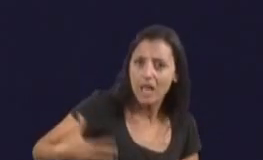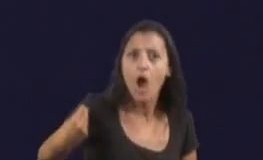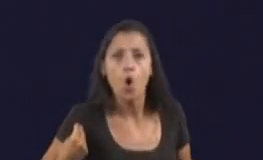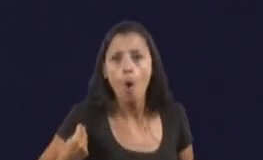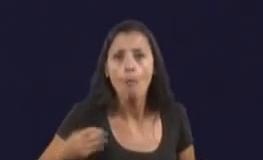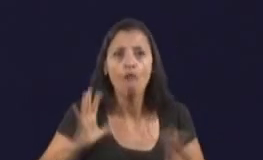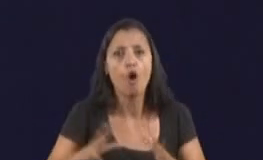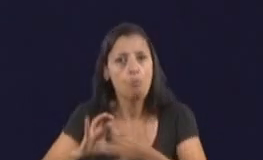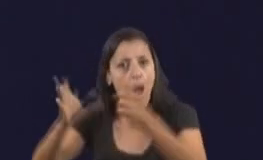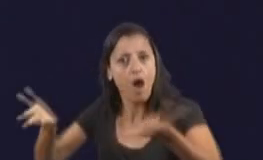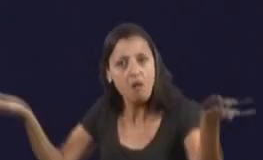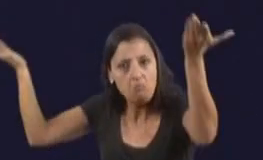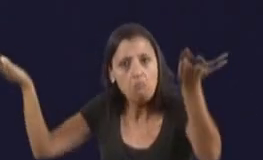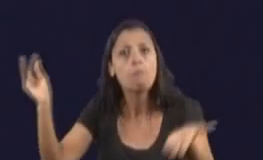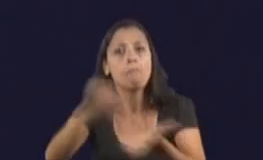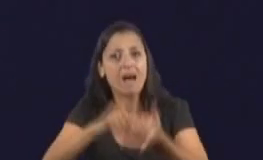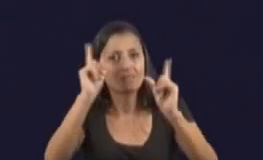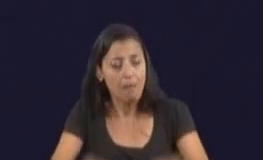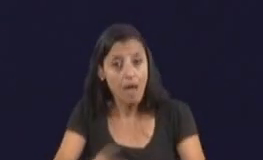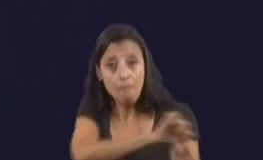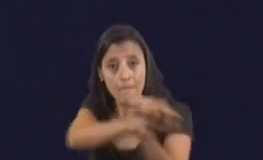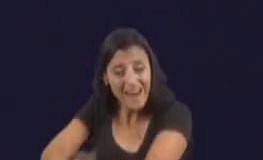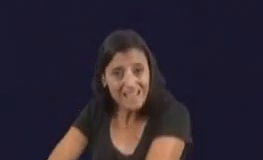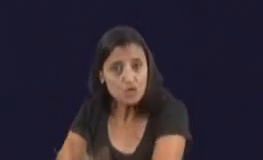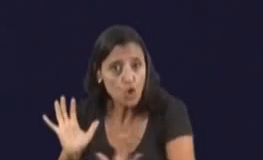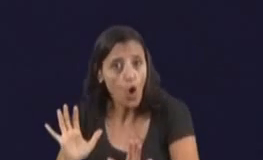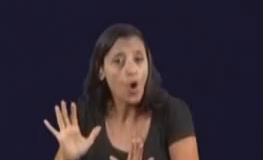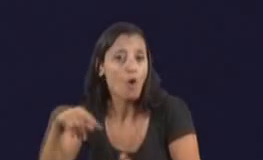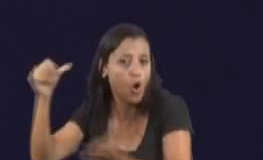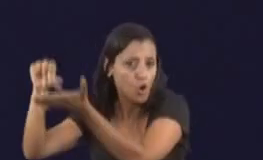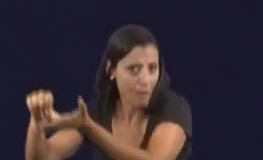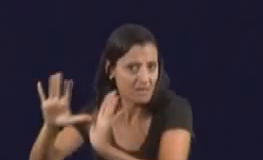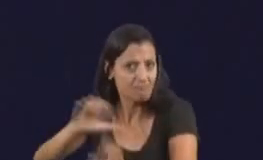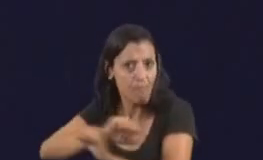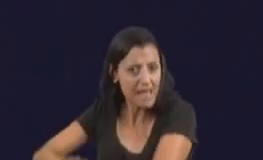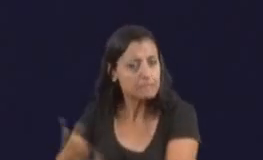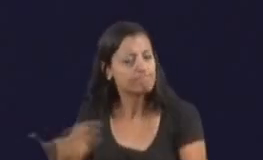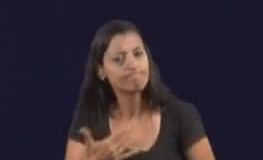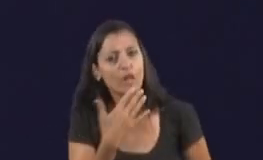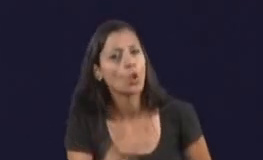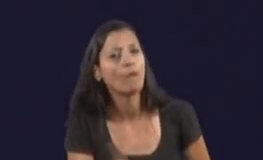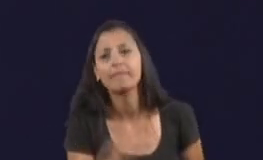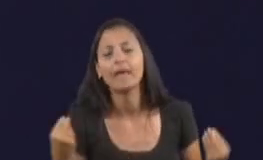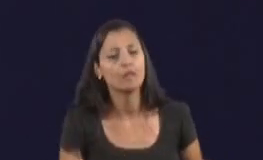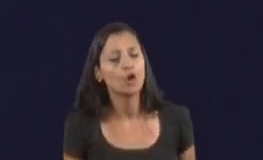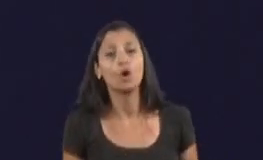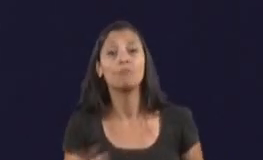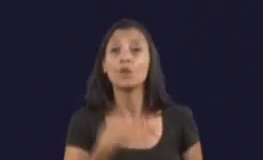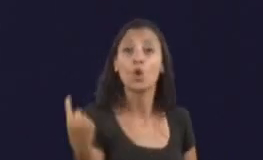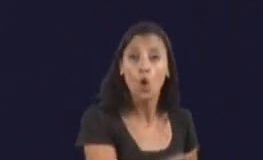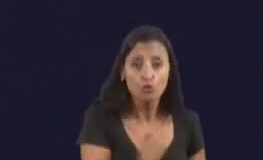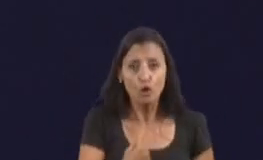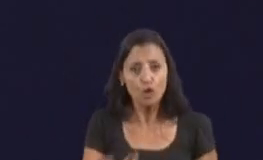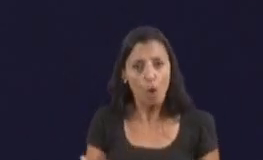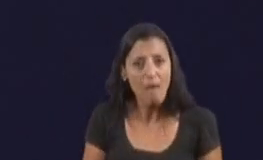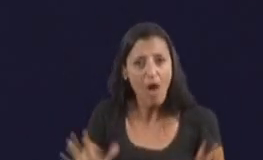que tiene, y además que está preso en el país vecino. Bueno, la verdad es que no entiendo bien qué nos podría dar miedo de